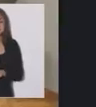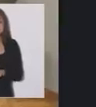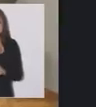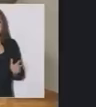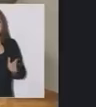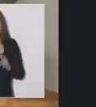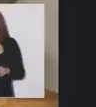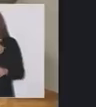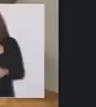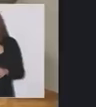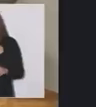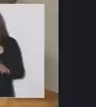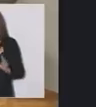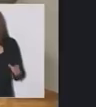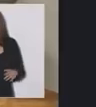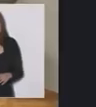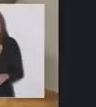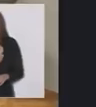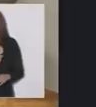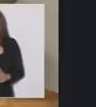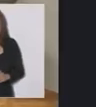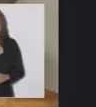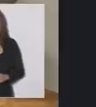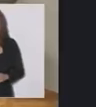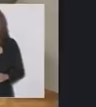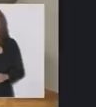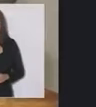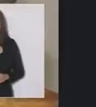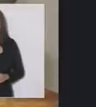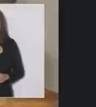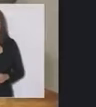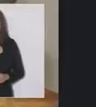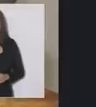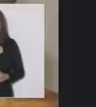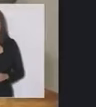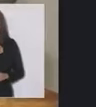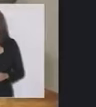es su opinión. ¿Sí? Es su opinión.